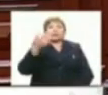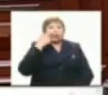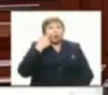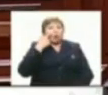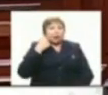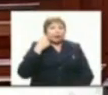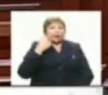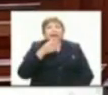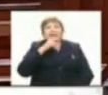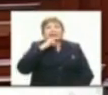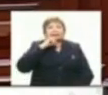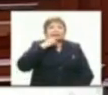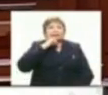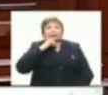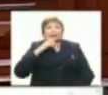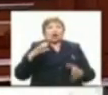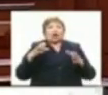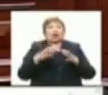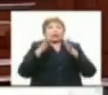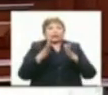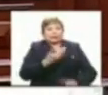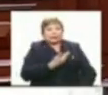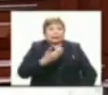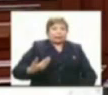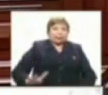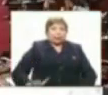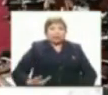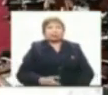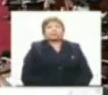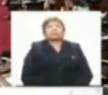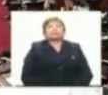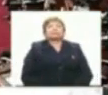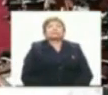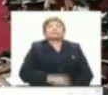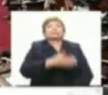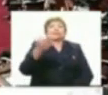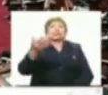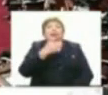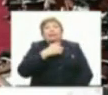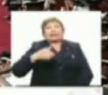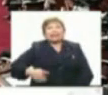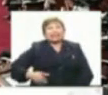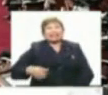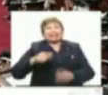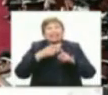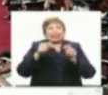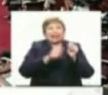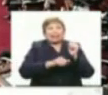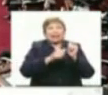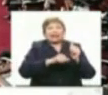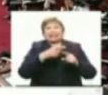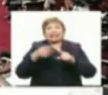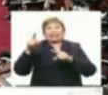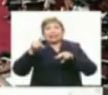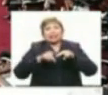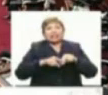señores y señoras congresistas de la República, señores presidentes de las hermanas repúblicas